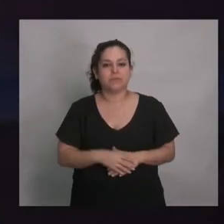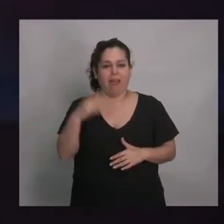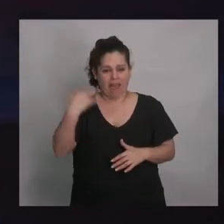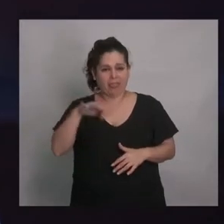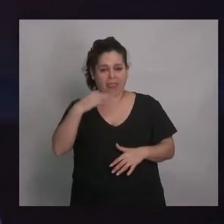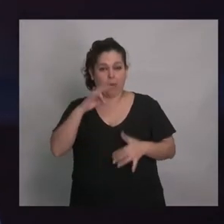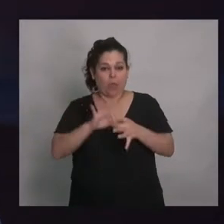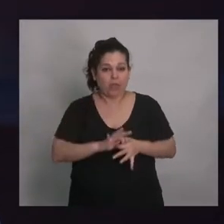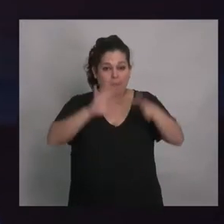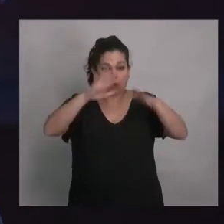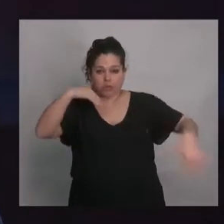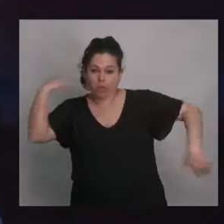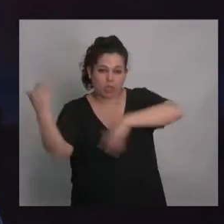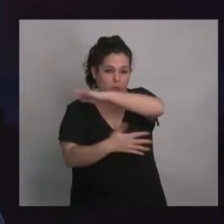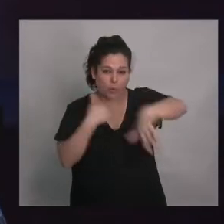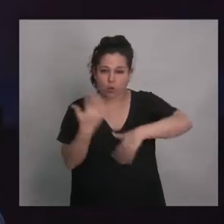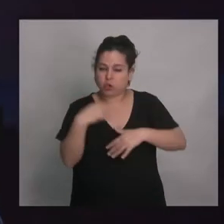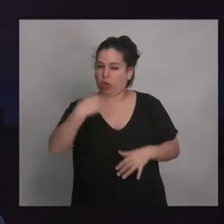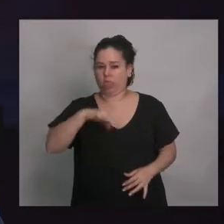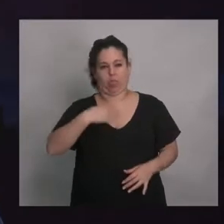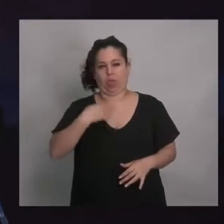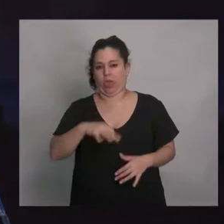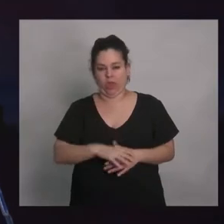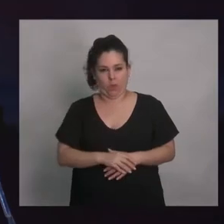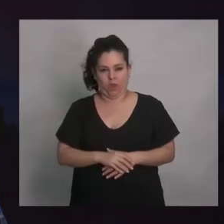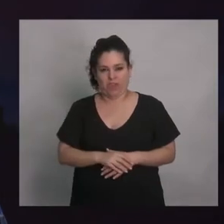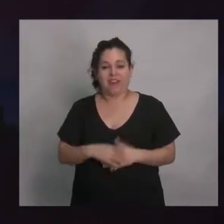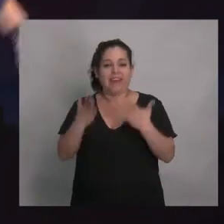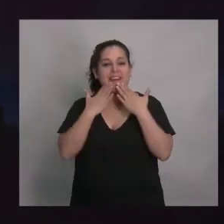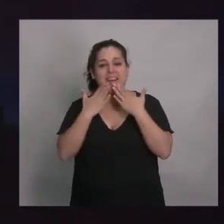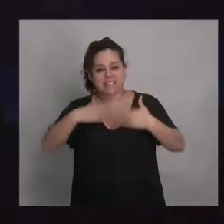democratizar la revolución gracias a todos